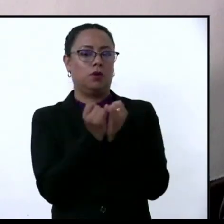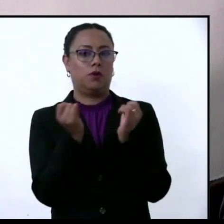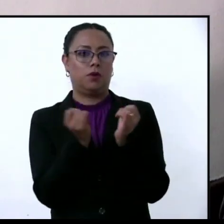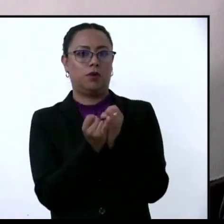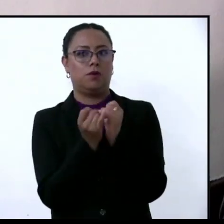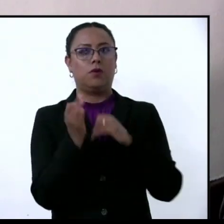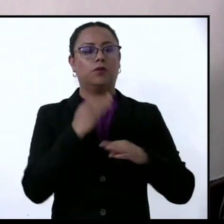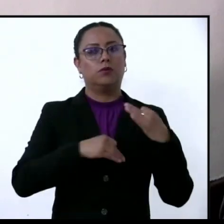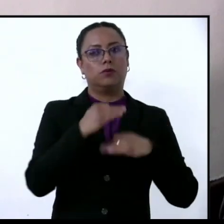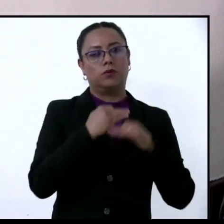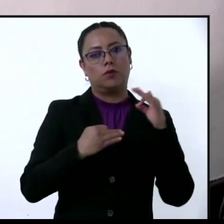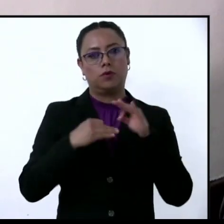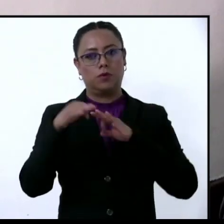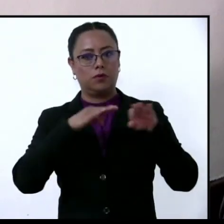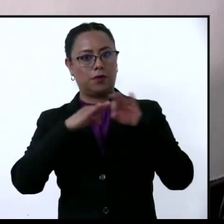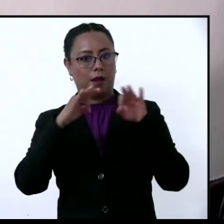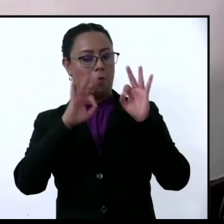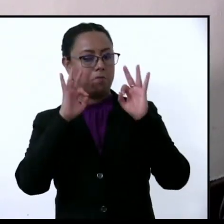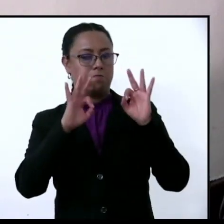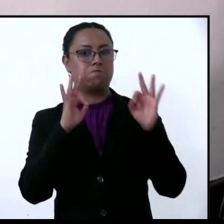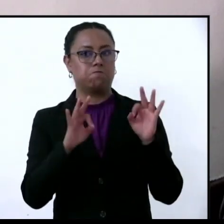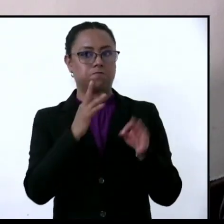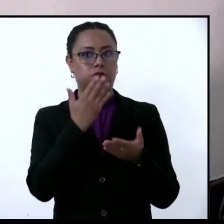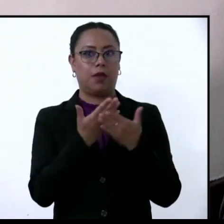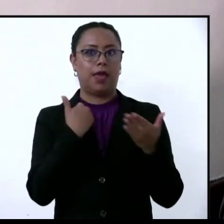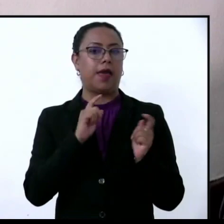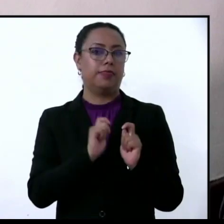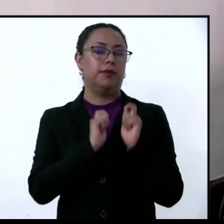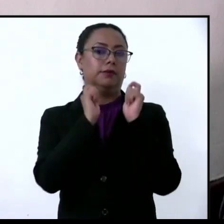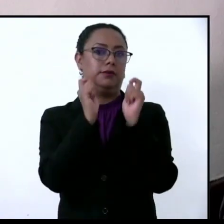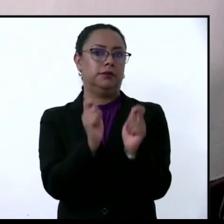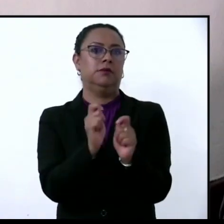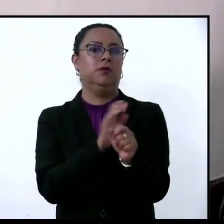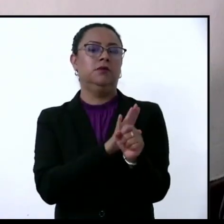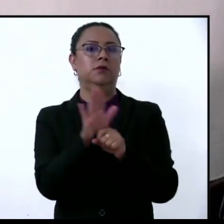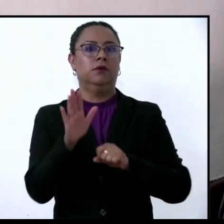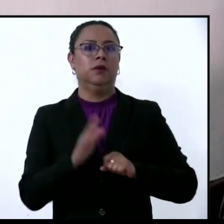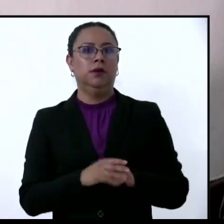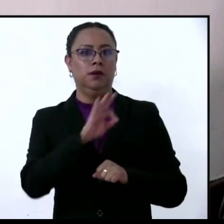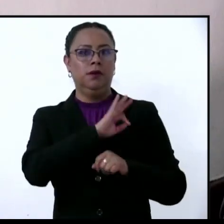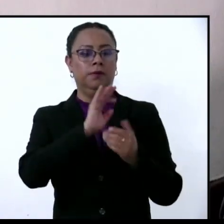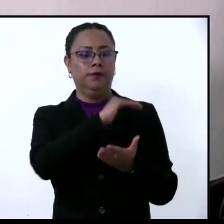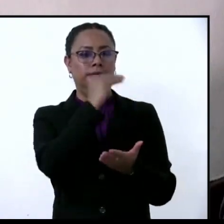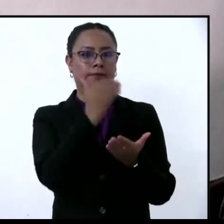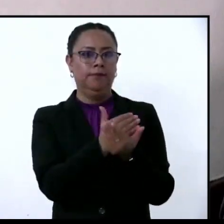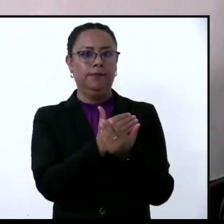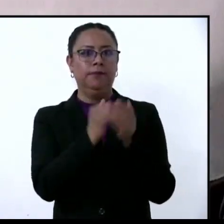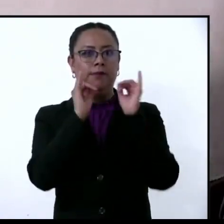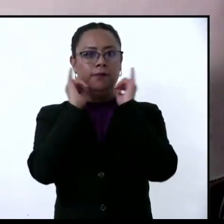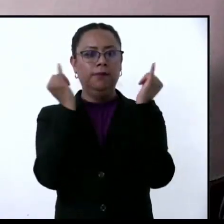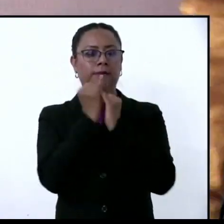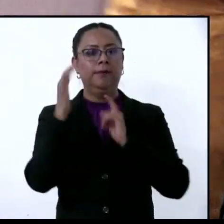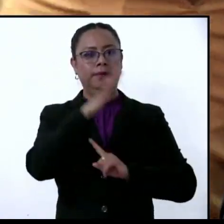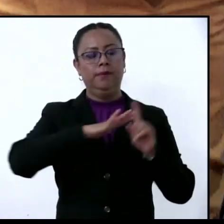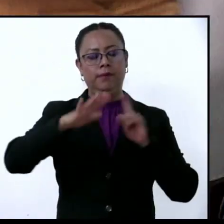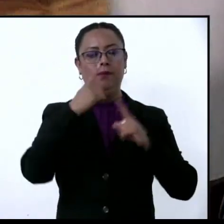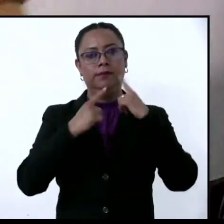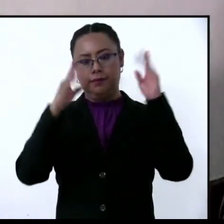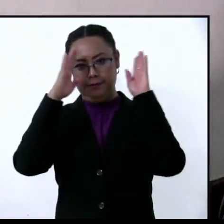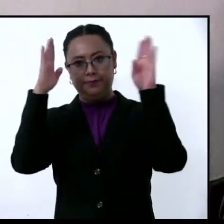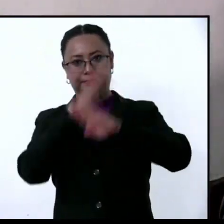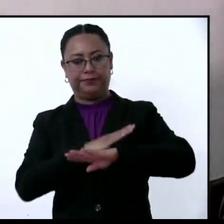encargo extraordinario que se le hizo de la extinción de la Junta Local de Conciliación y Arbitraje. Creo